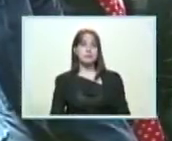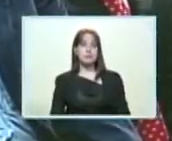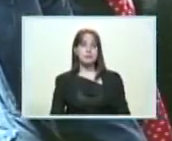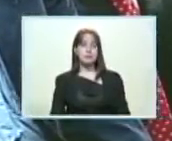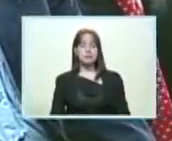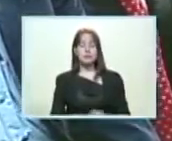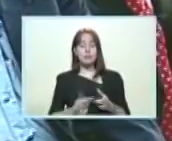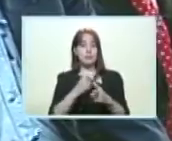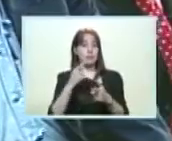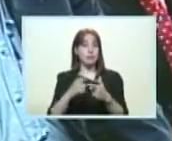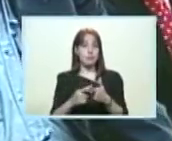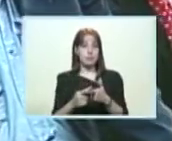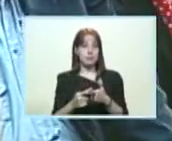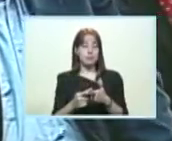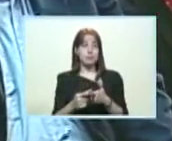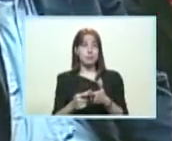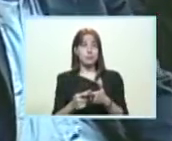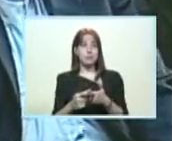Entonces,